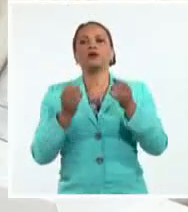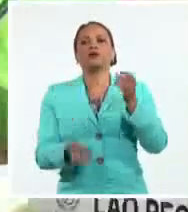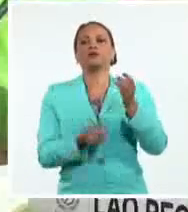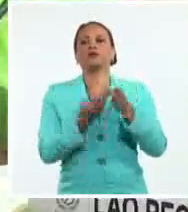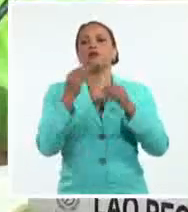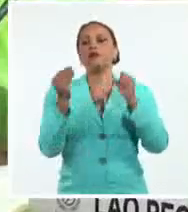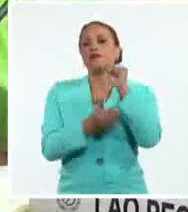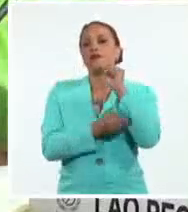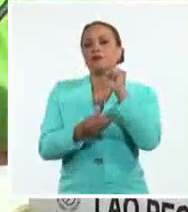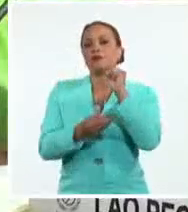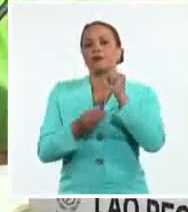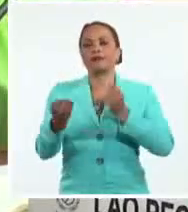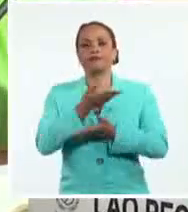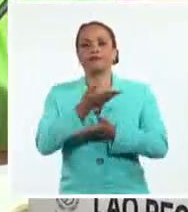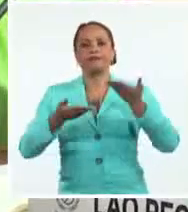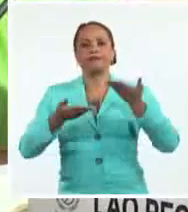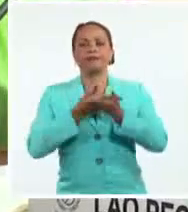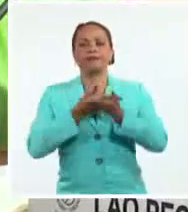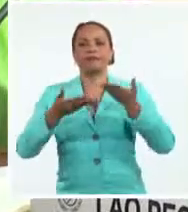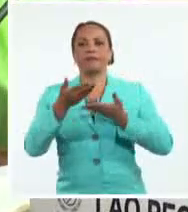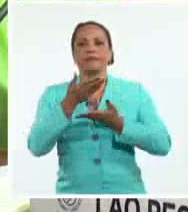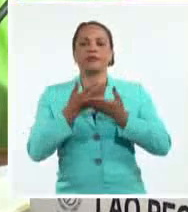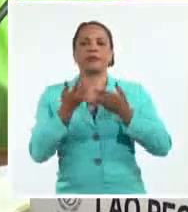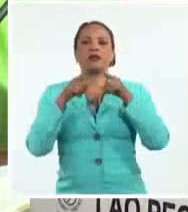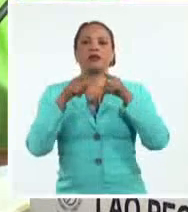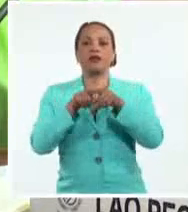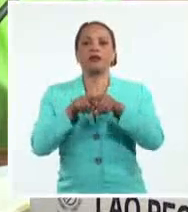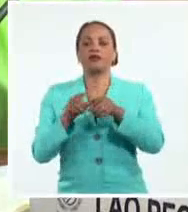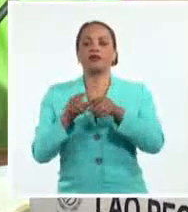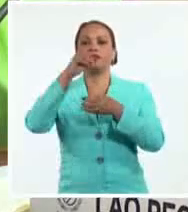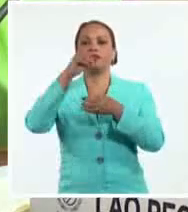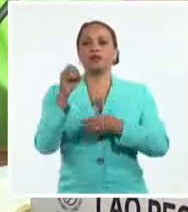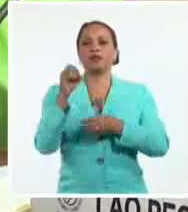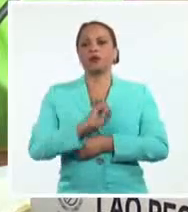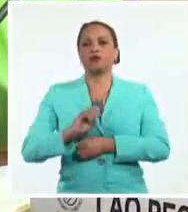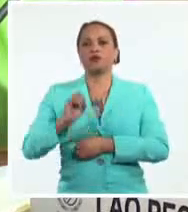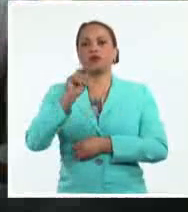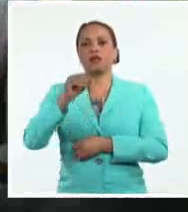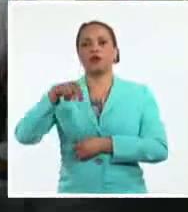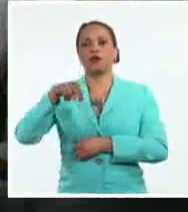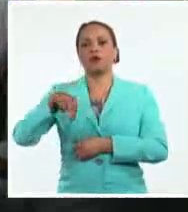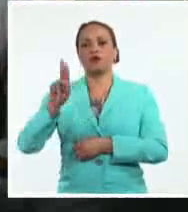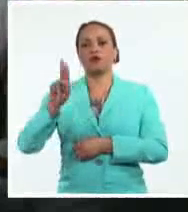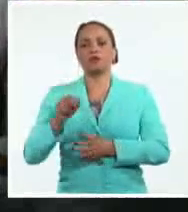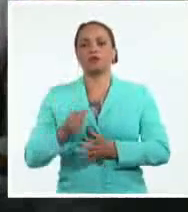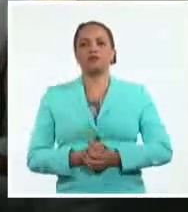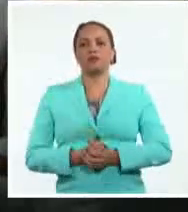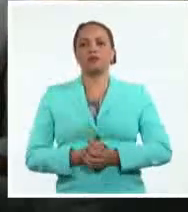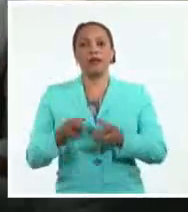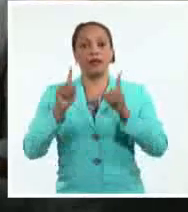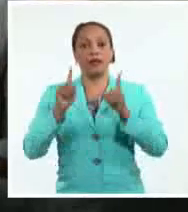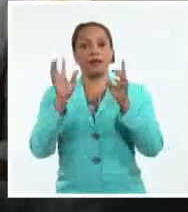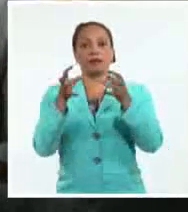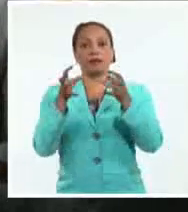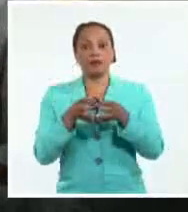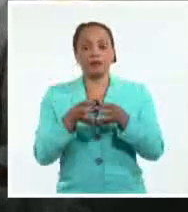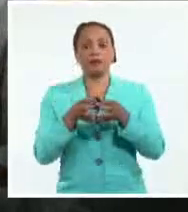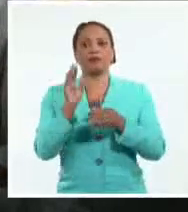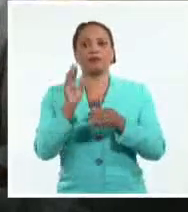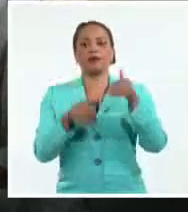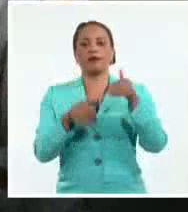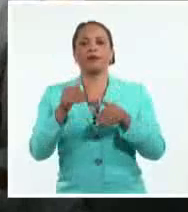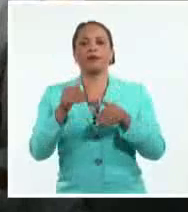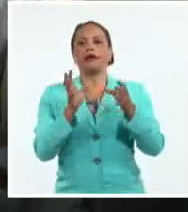la capacidad de negociación conjunta dentro de la Organización de Naciones Unidas. Esta reunión sesionó como parte del